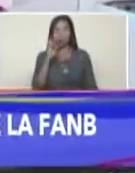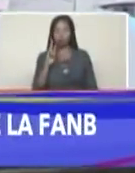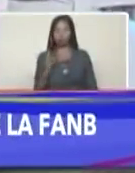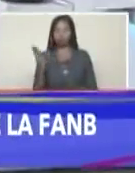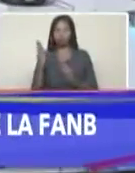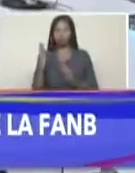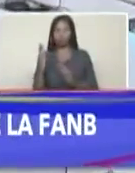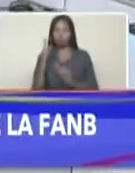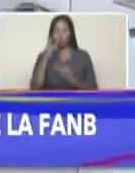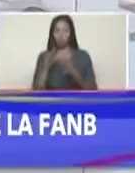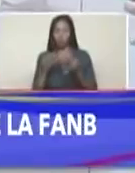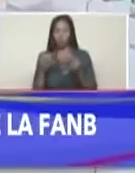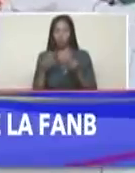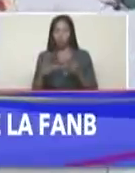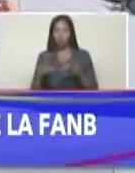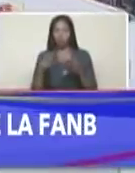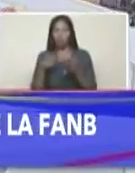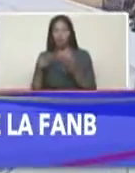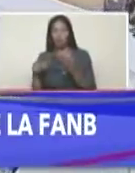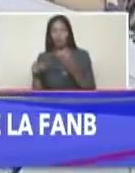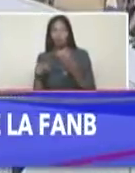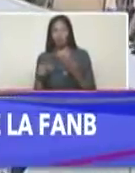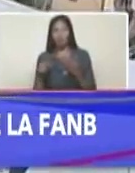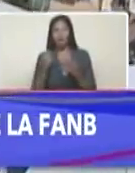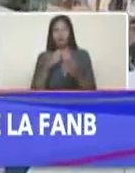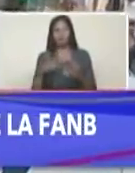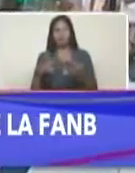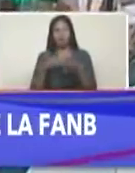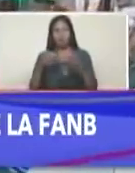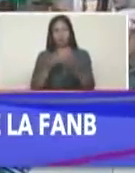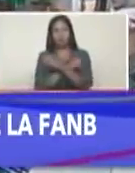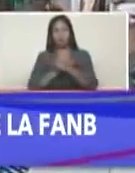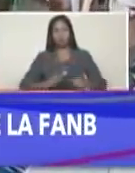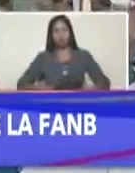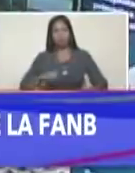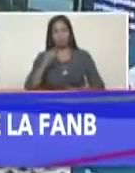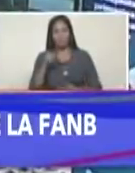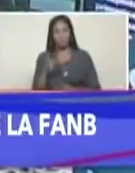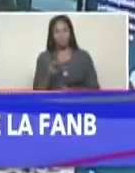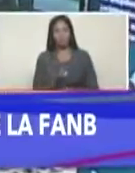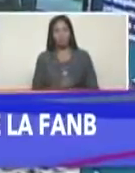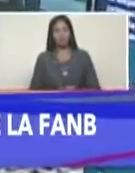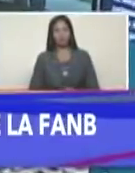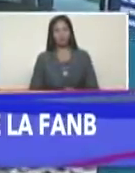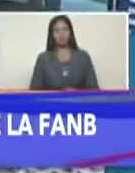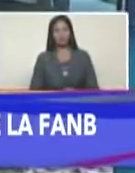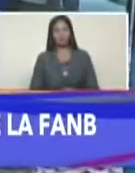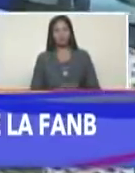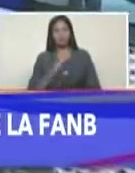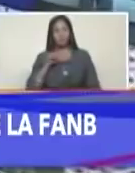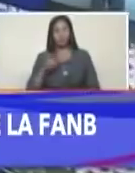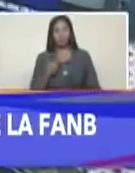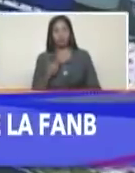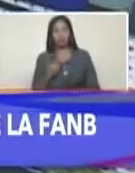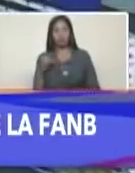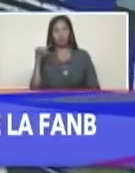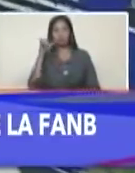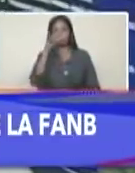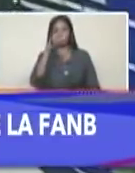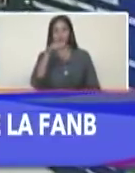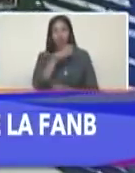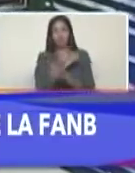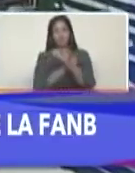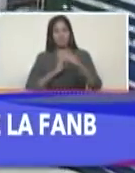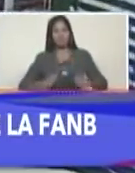ver algunos aspectos de la Guardia Nacional Bolivariana, también de nuestra aviación militar bolivariana por